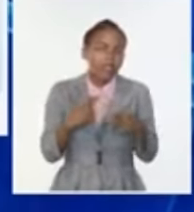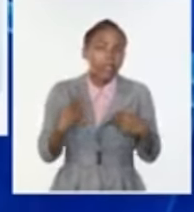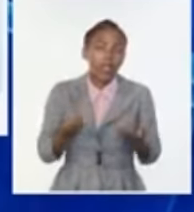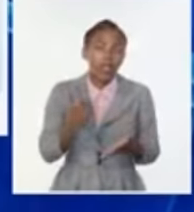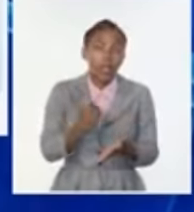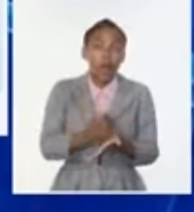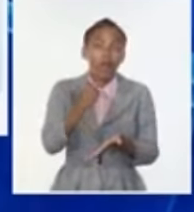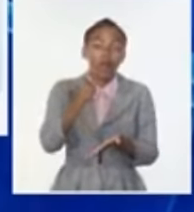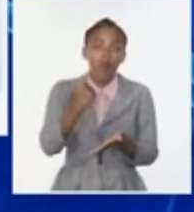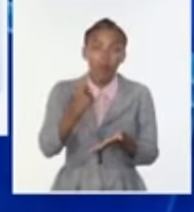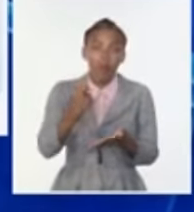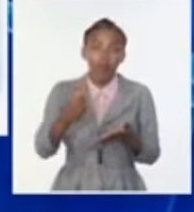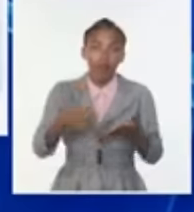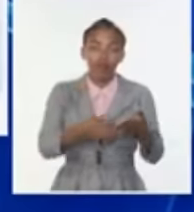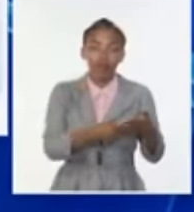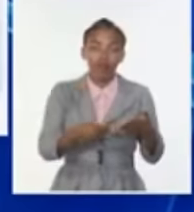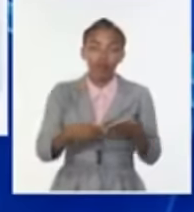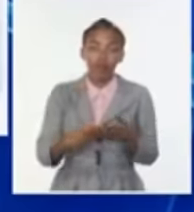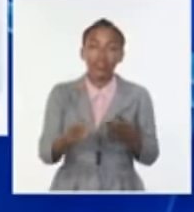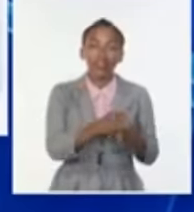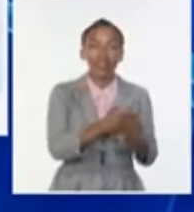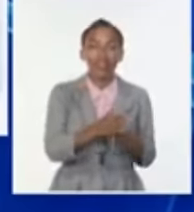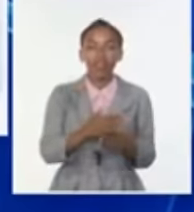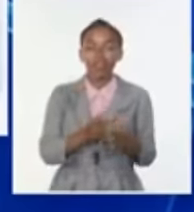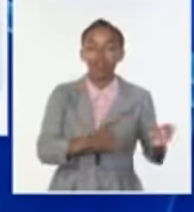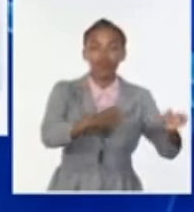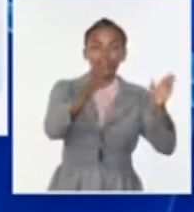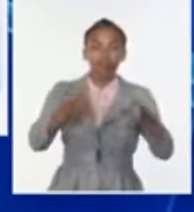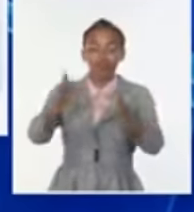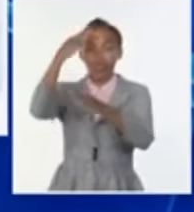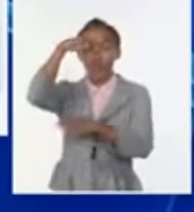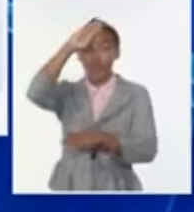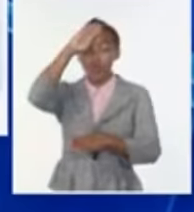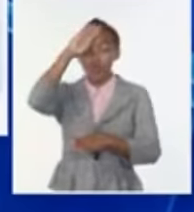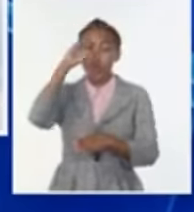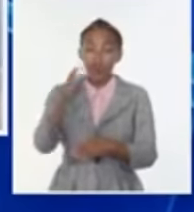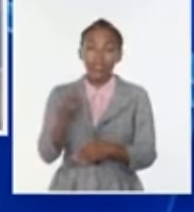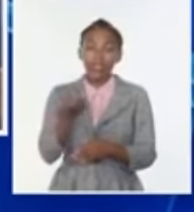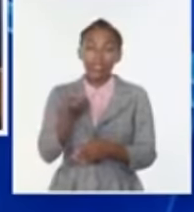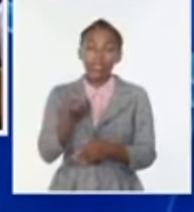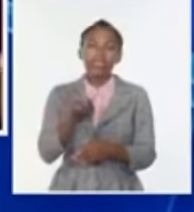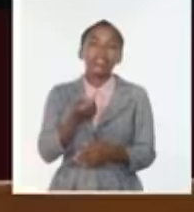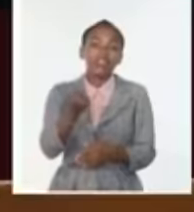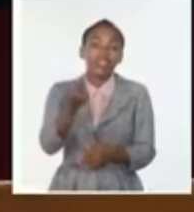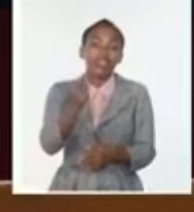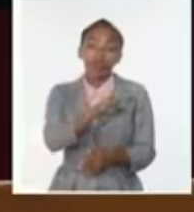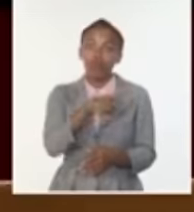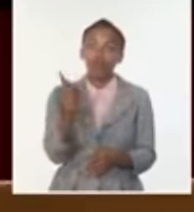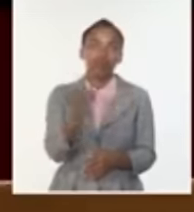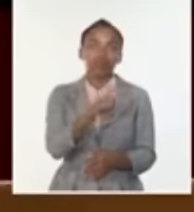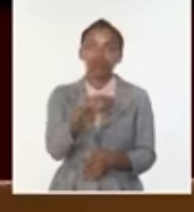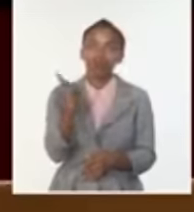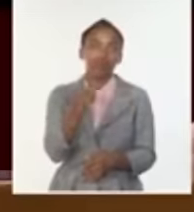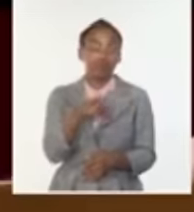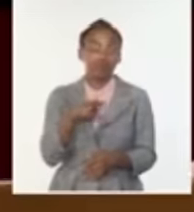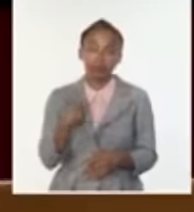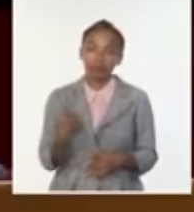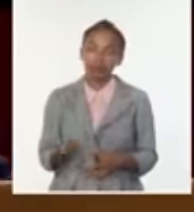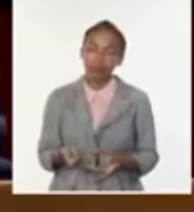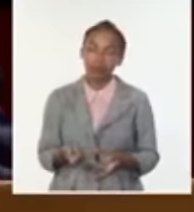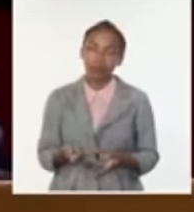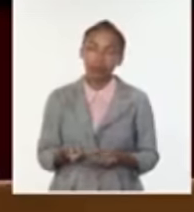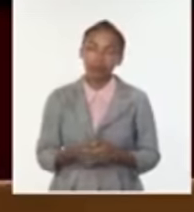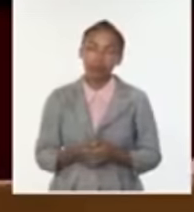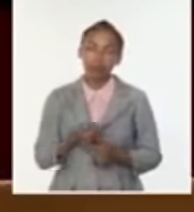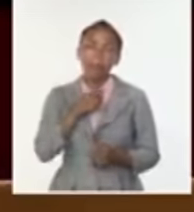aceptar el efectivo en varias instituciones del país. Estamos perdiendo mucho dinero y eso no es que vamos a eliminar la bancarización, pero no puede